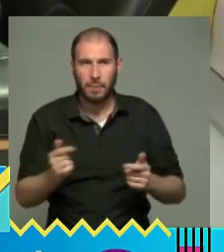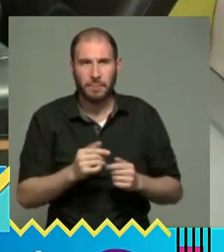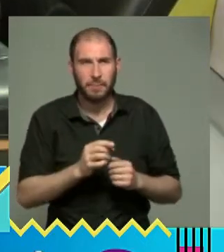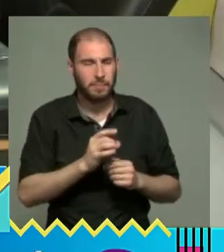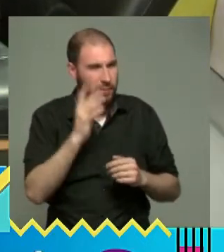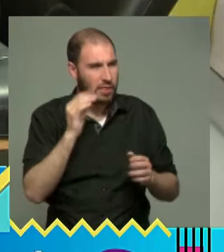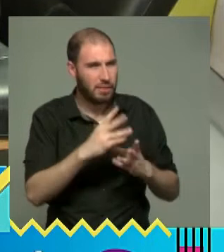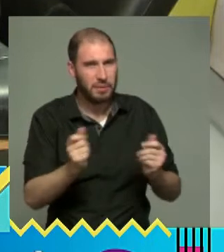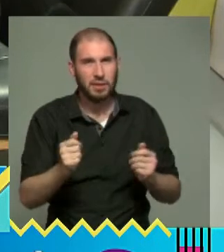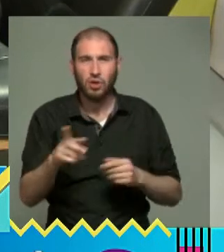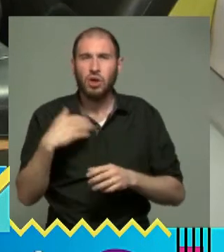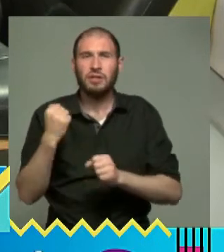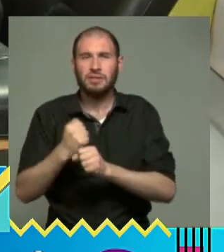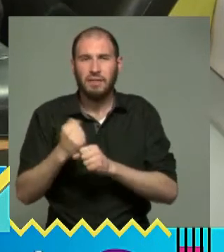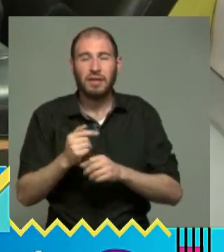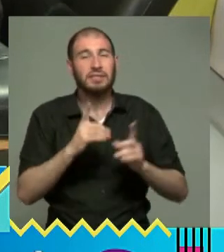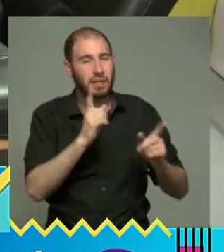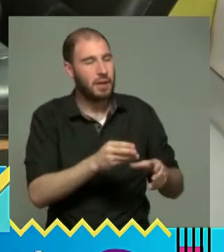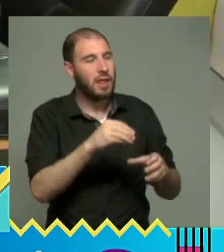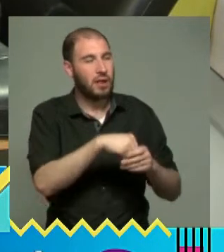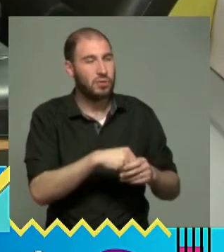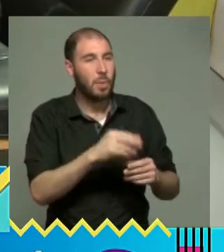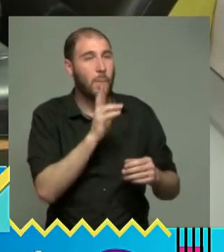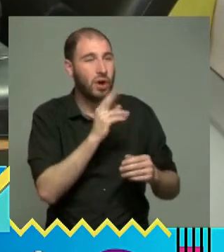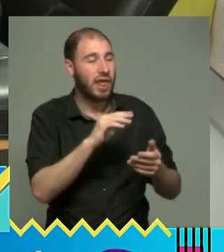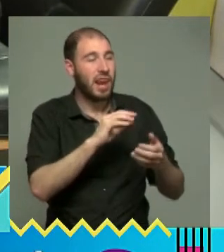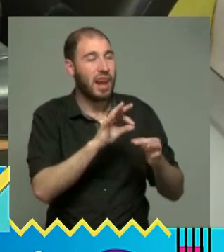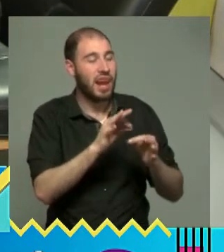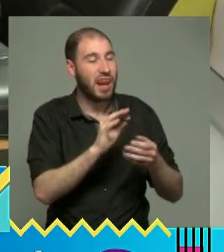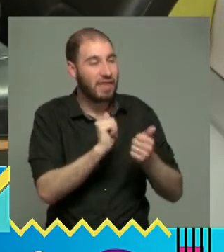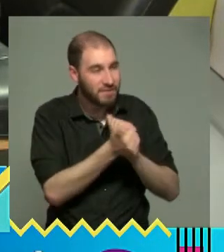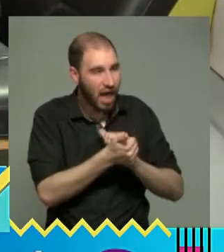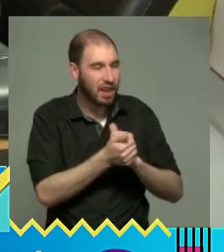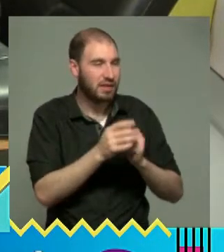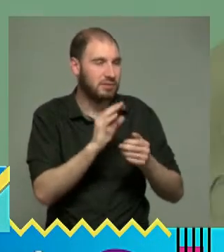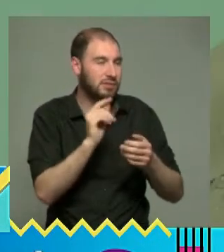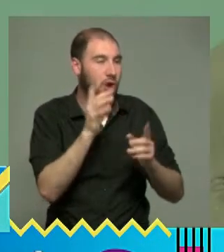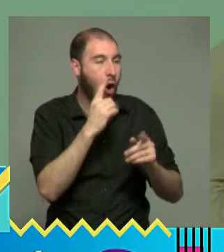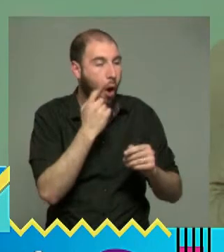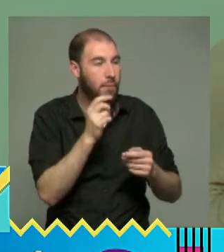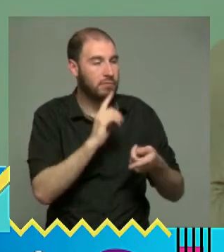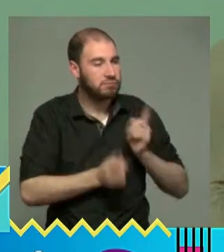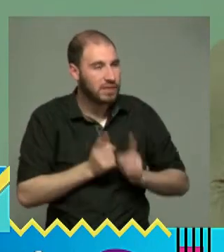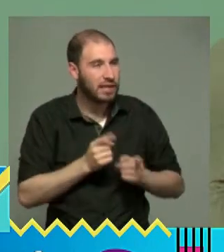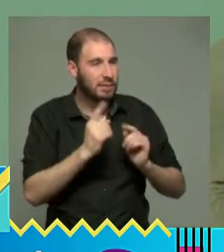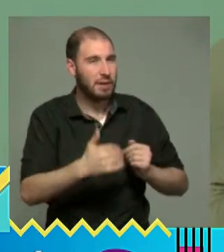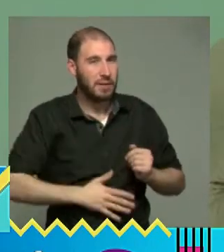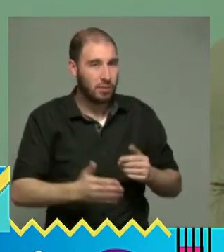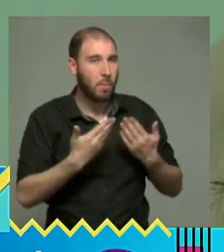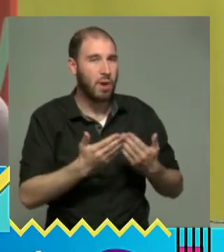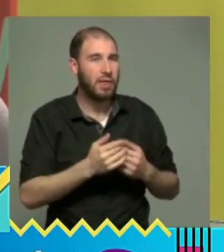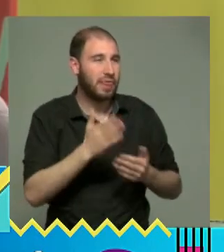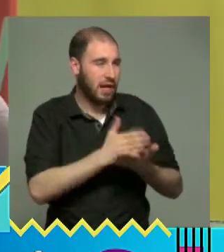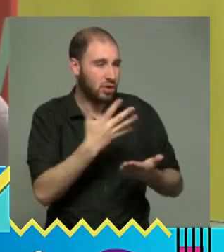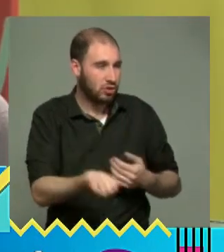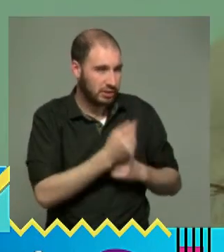organizaciones cerrar. que trabajamos, Pero no, también incluir un poco a las mujeres lesbianas y a las mujeres bisexuales y a los hombres trans que también pueden quedar embarazados y pueden acceder a este